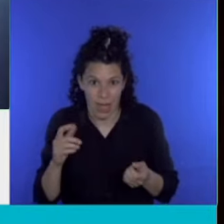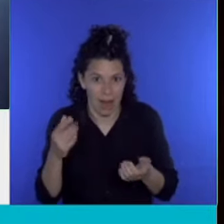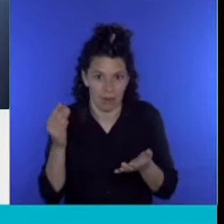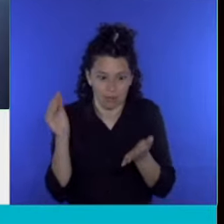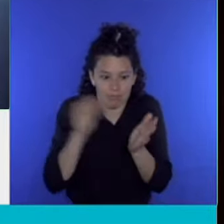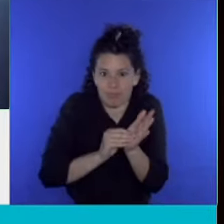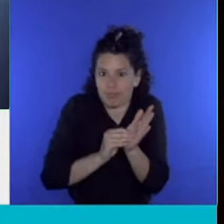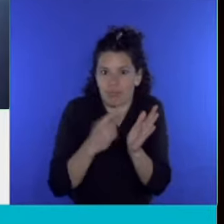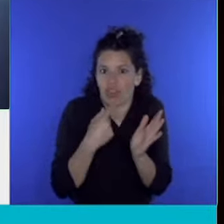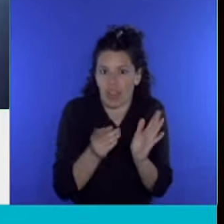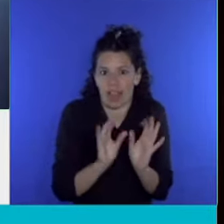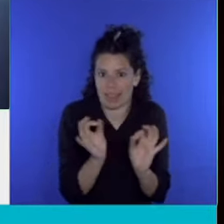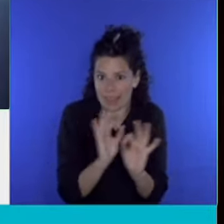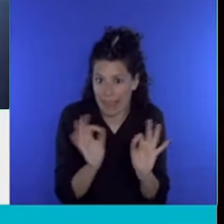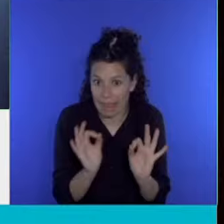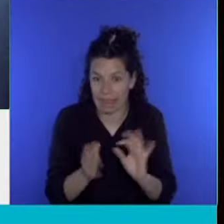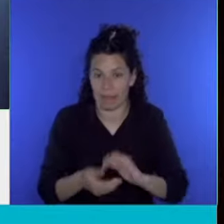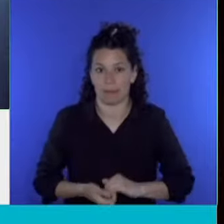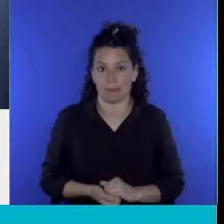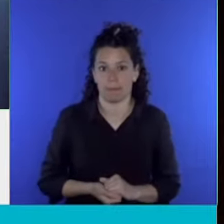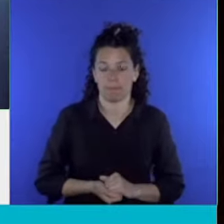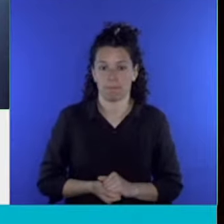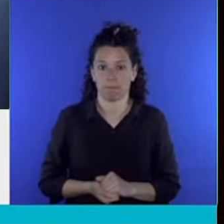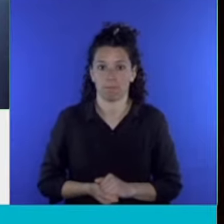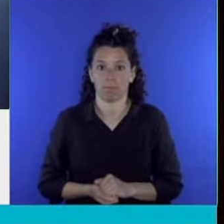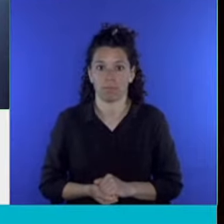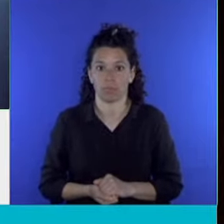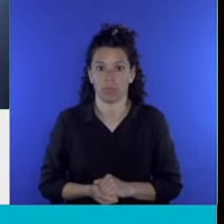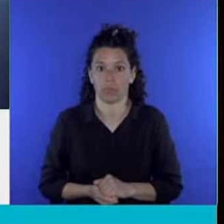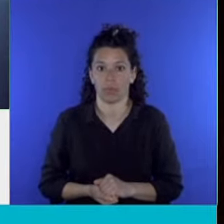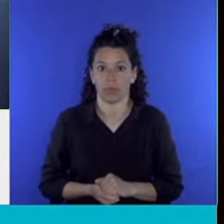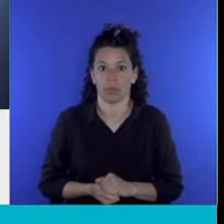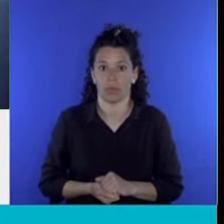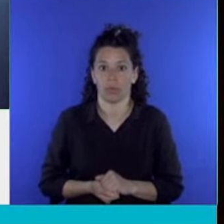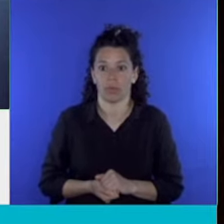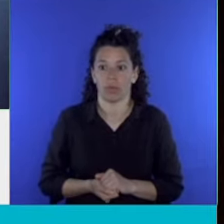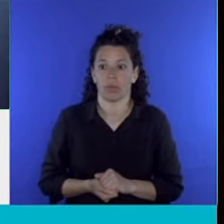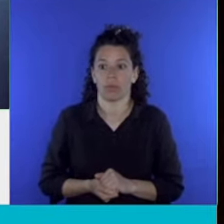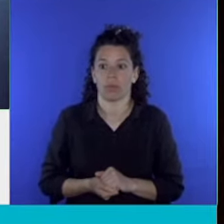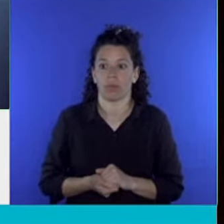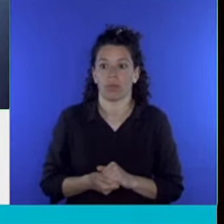original las condiciones por los cual se pueden otorgar